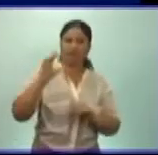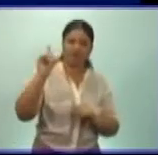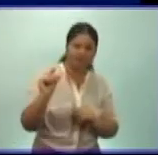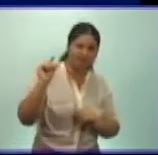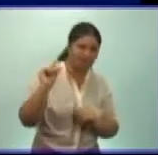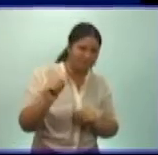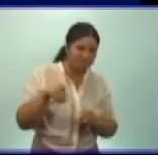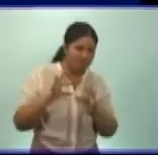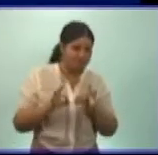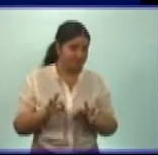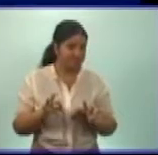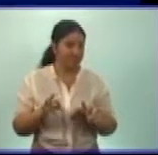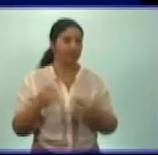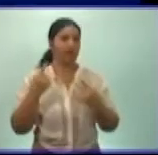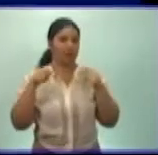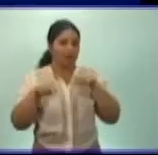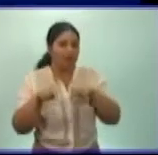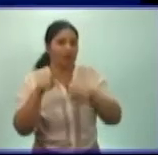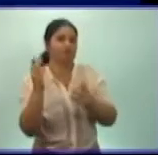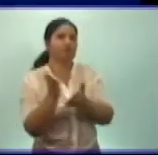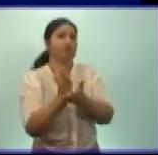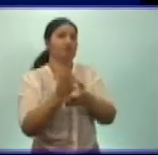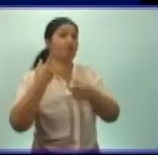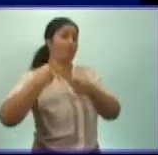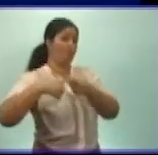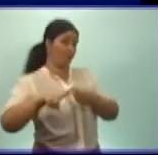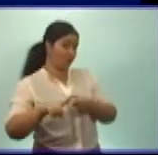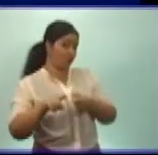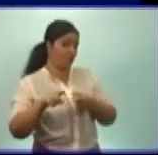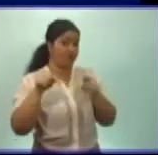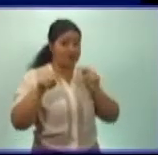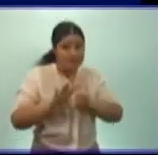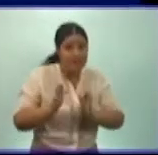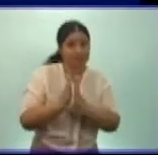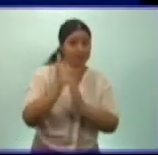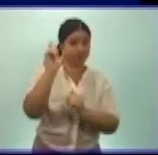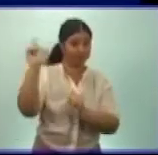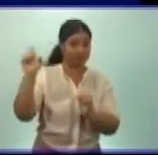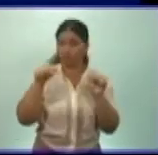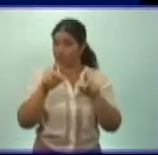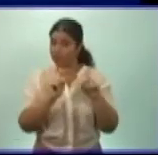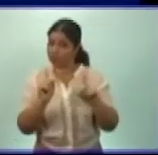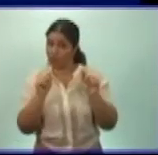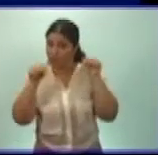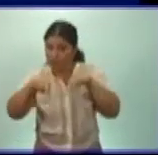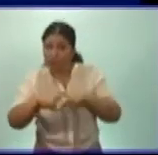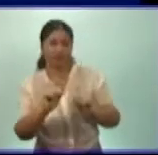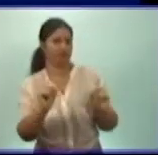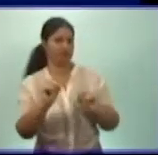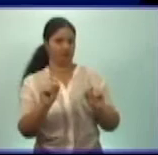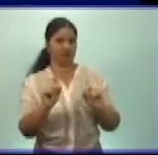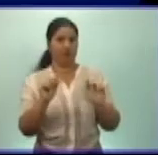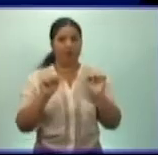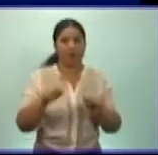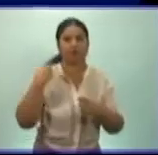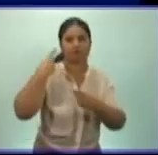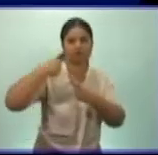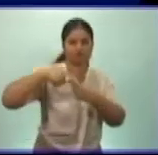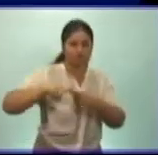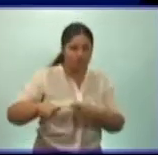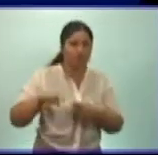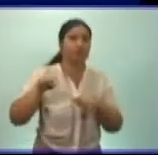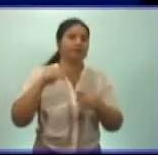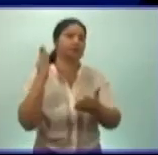dentro de la sociedad y que también de cierta forma se va a convertir en un mecanismo que van a utilizar ciertas y